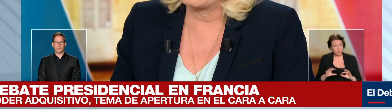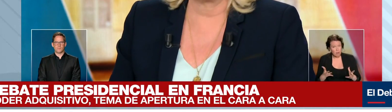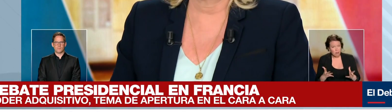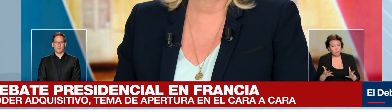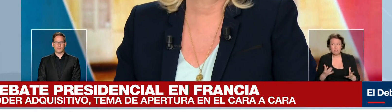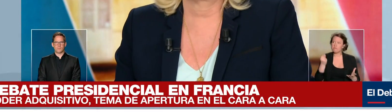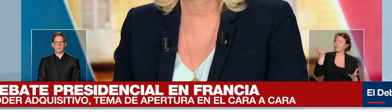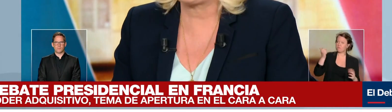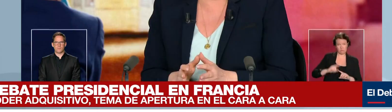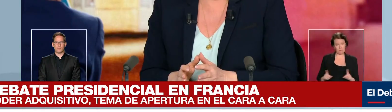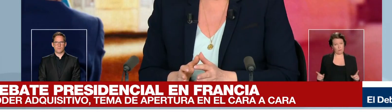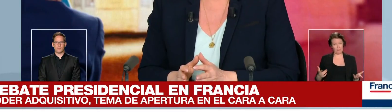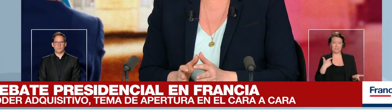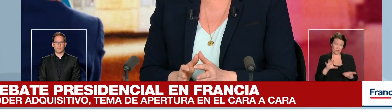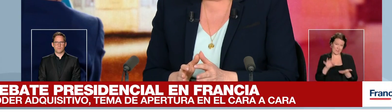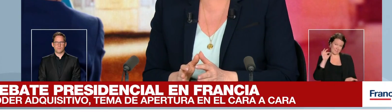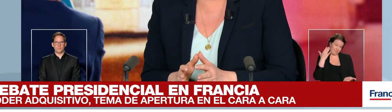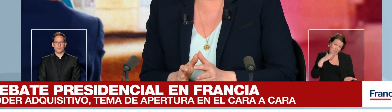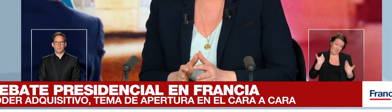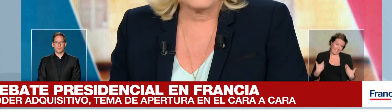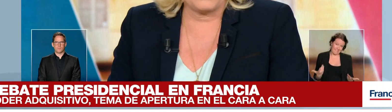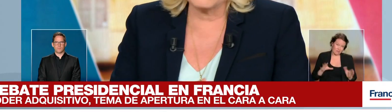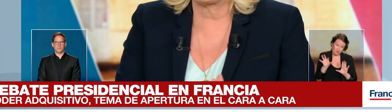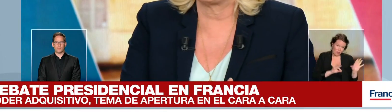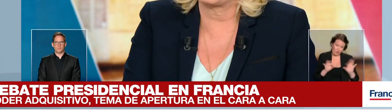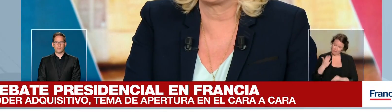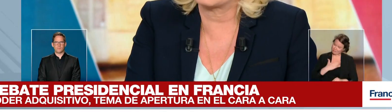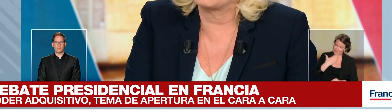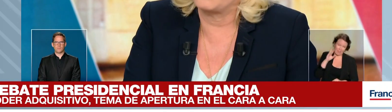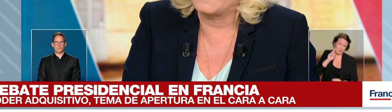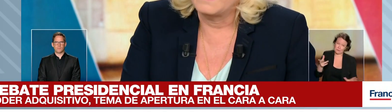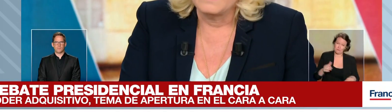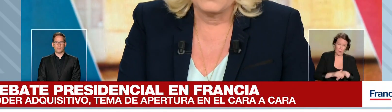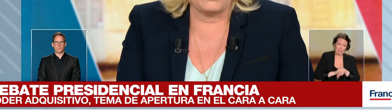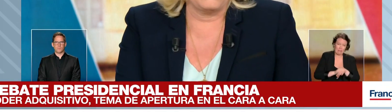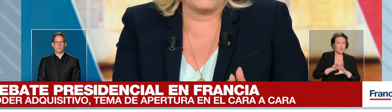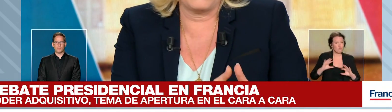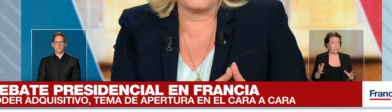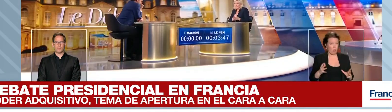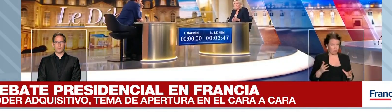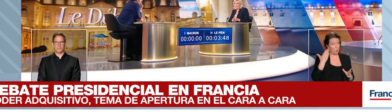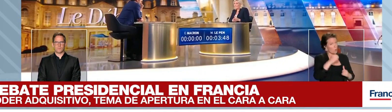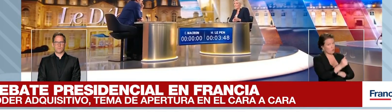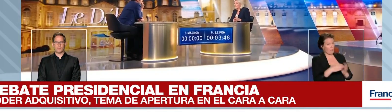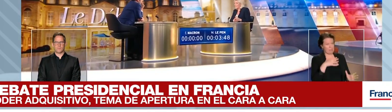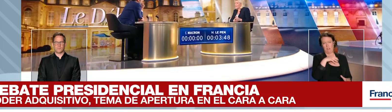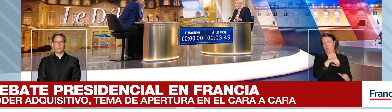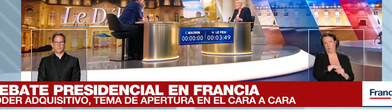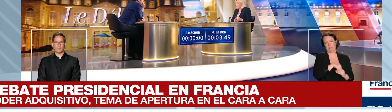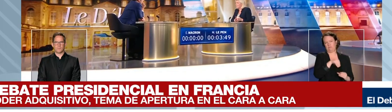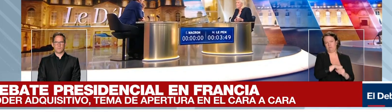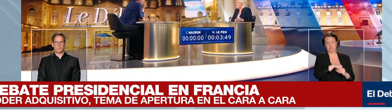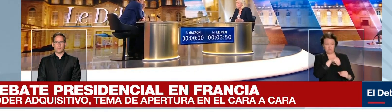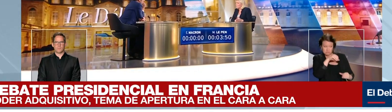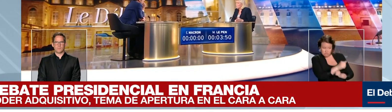por supuesto, hay que tomar decisiones, porque la política es el arte de escoger. Y yo escojo hacer